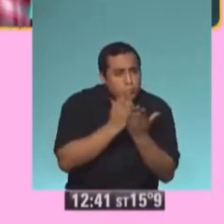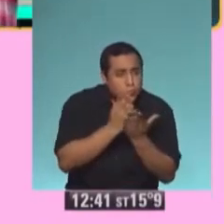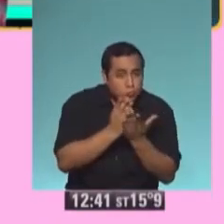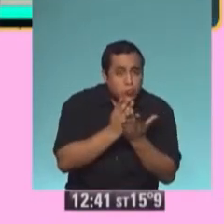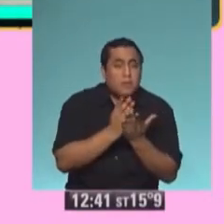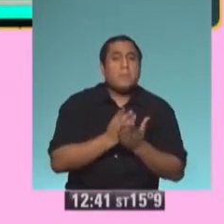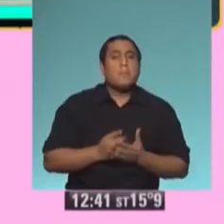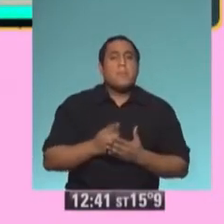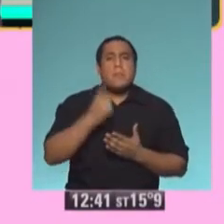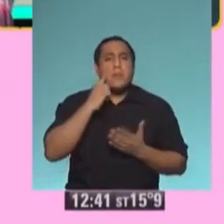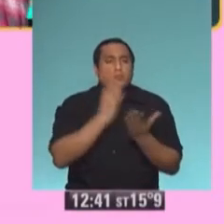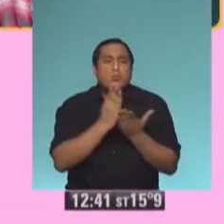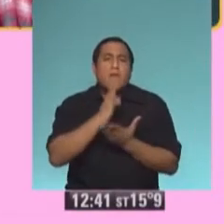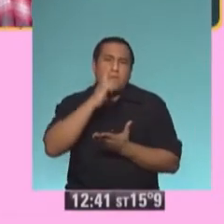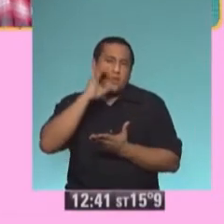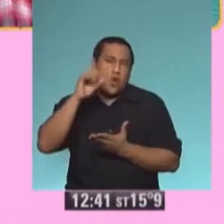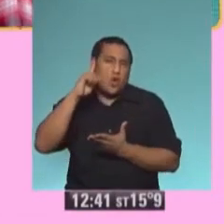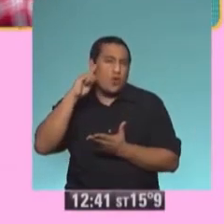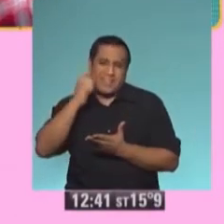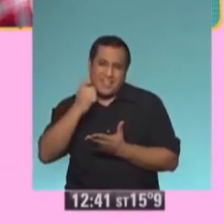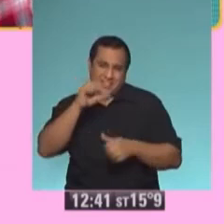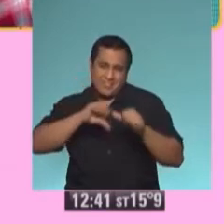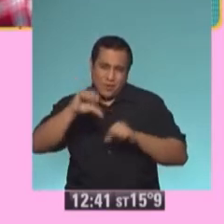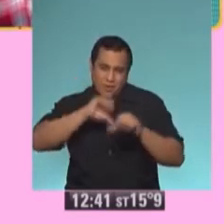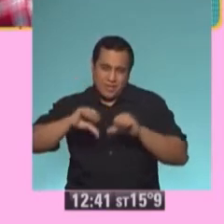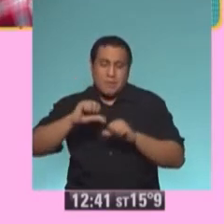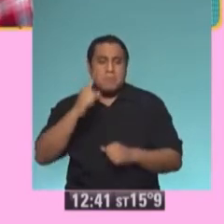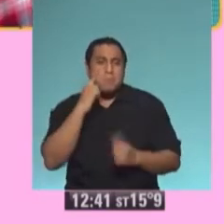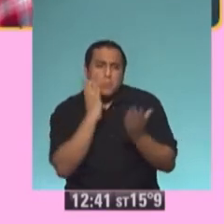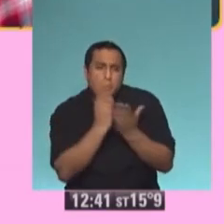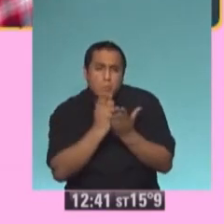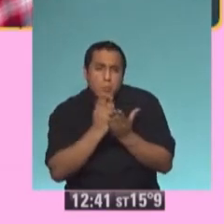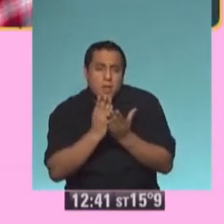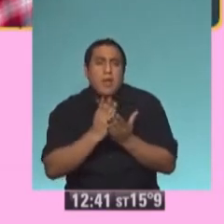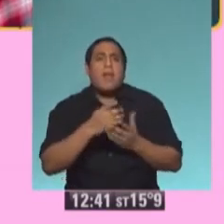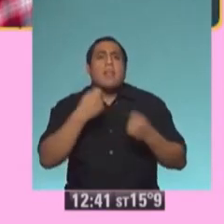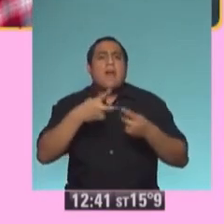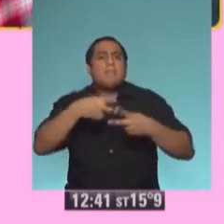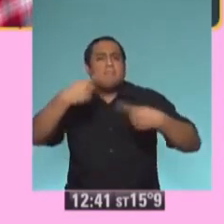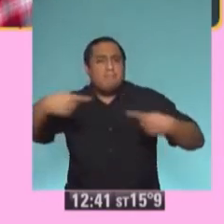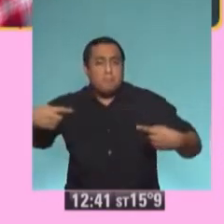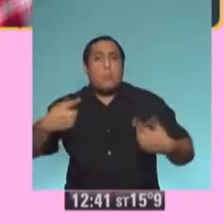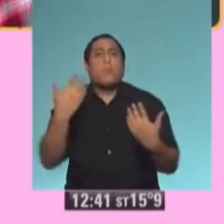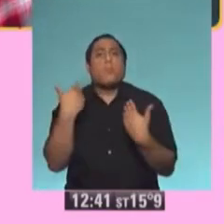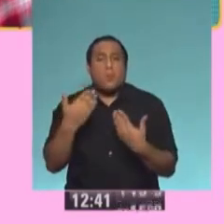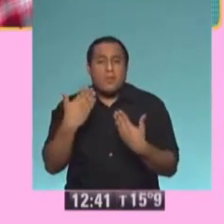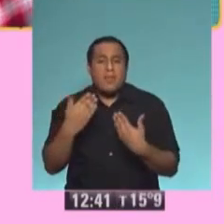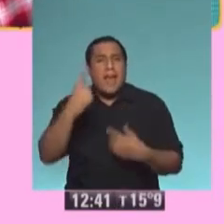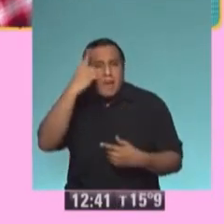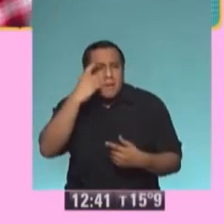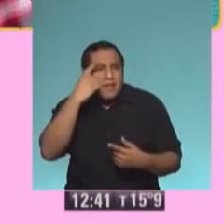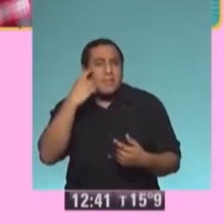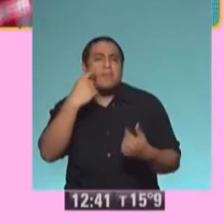La carrera de biología te da un montón de herramientas para poder abordar estas diferentes disciplinas, vamos a